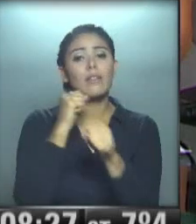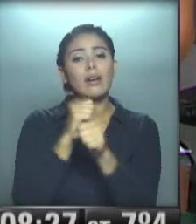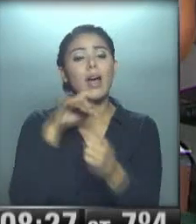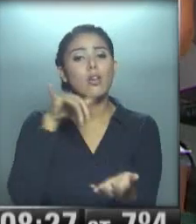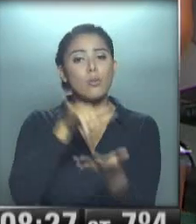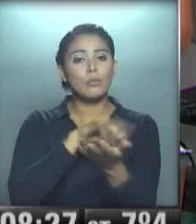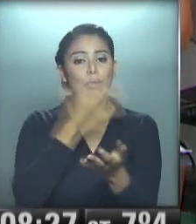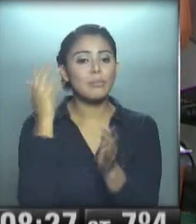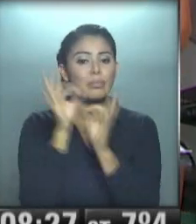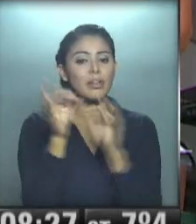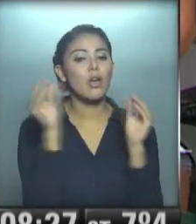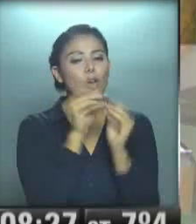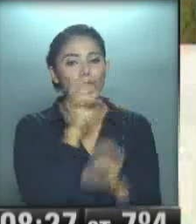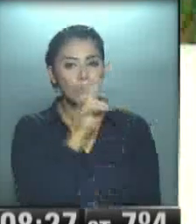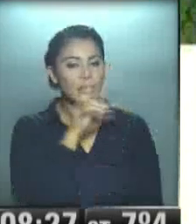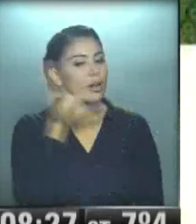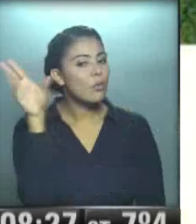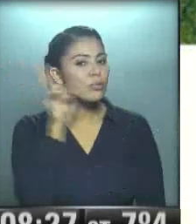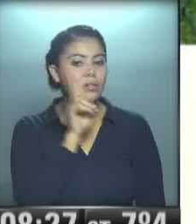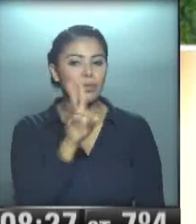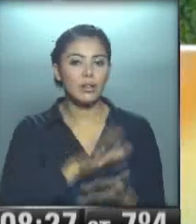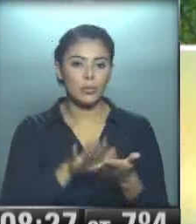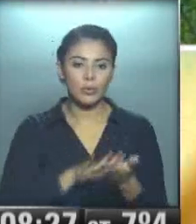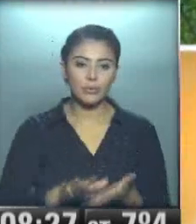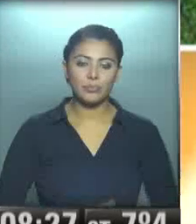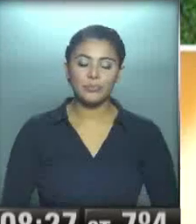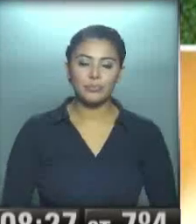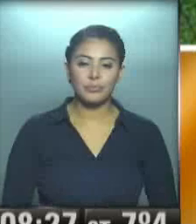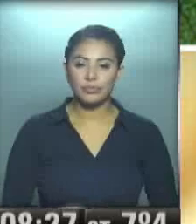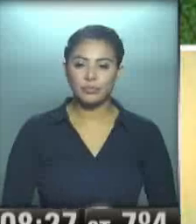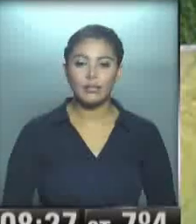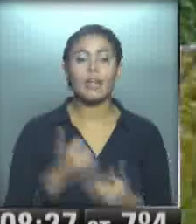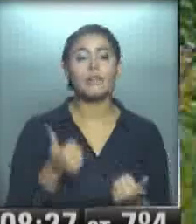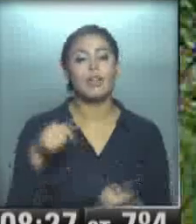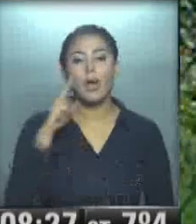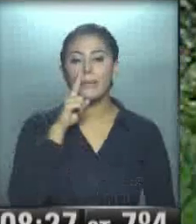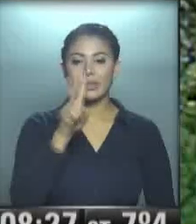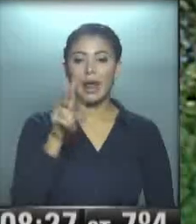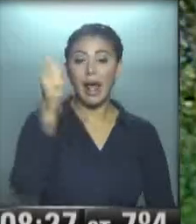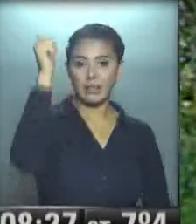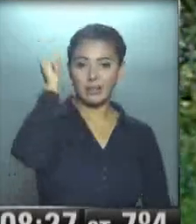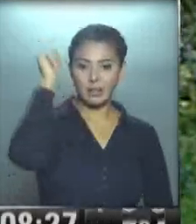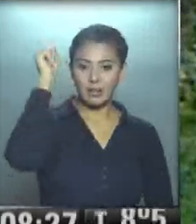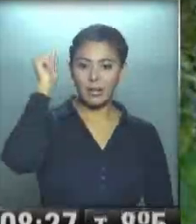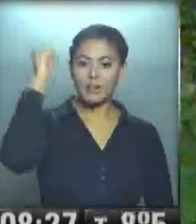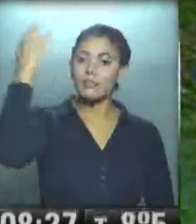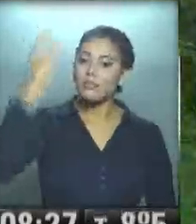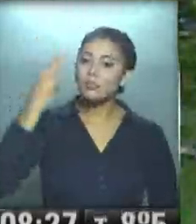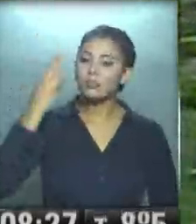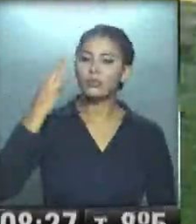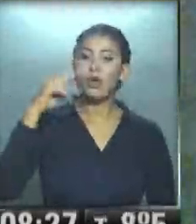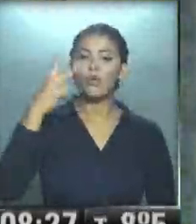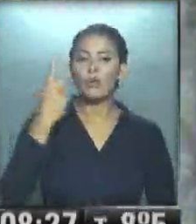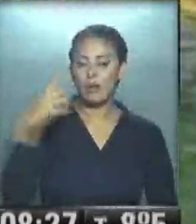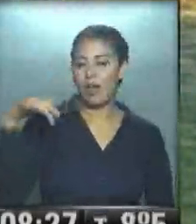nuestra compañera Laura mayoi te escuchamos nuevamente Así es Alejandro Silvia fíjense ustedes a mis espaldas justamente una